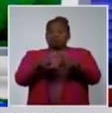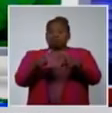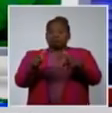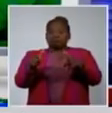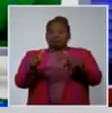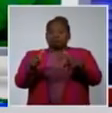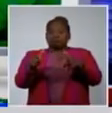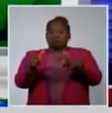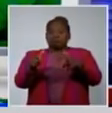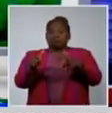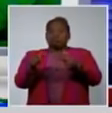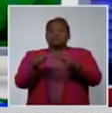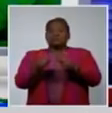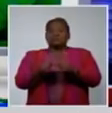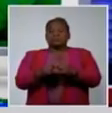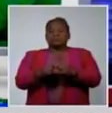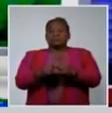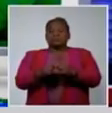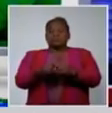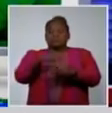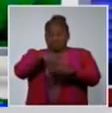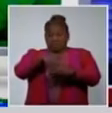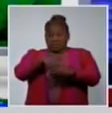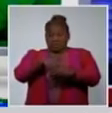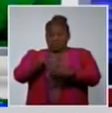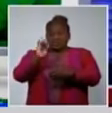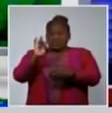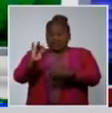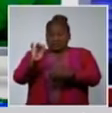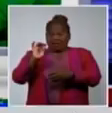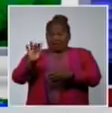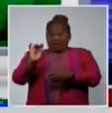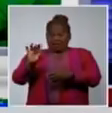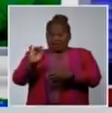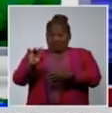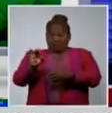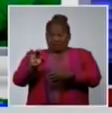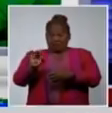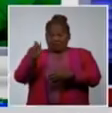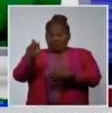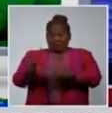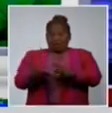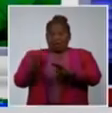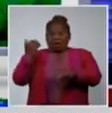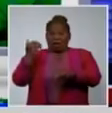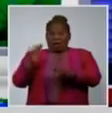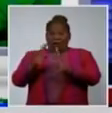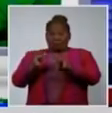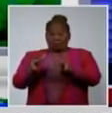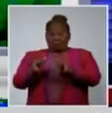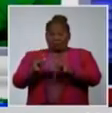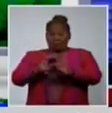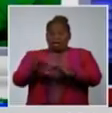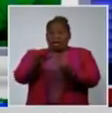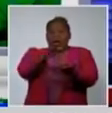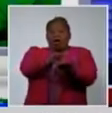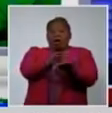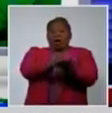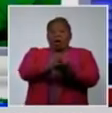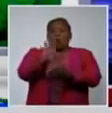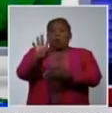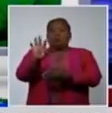estás 715 al cambiador pues ya se acumulan cuatro 48.000